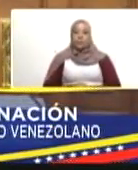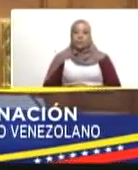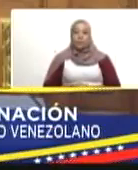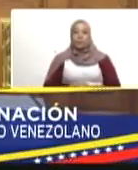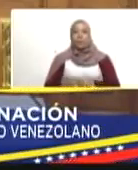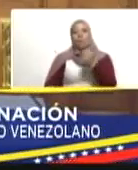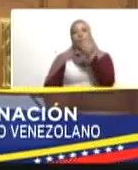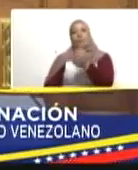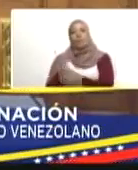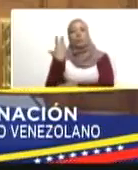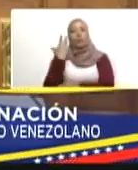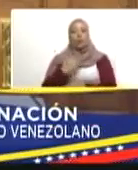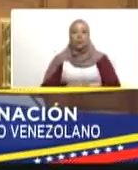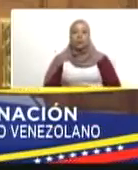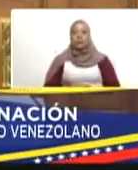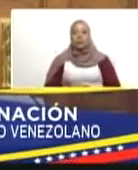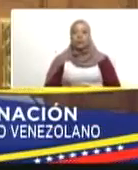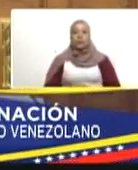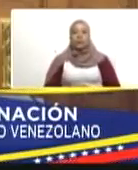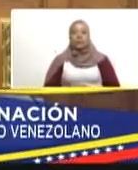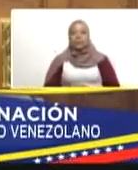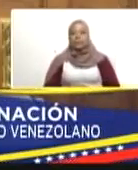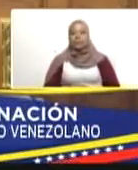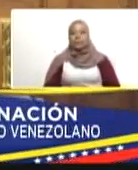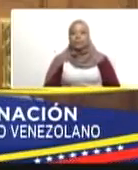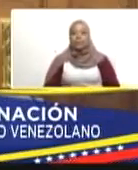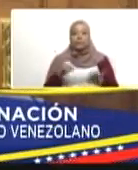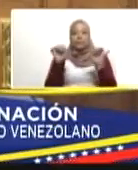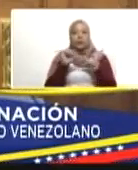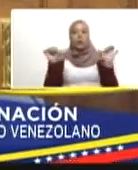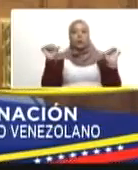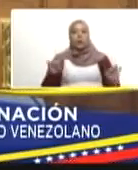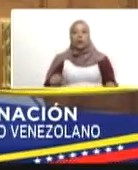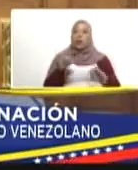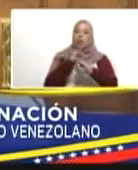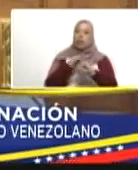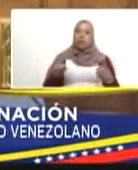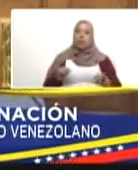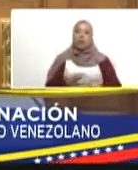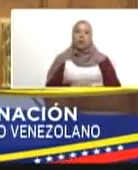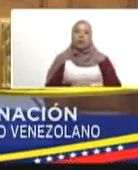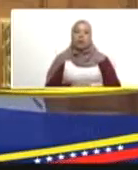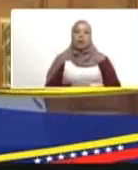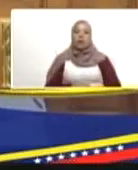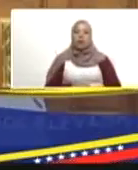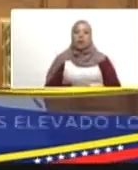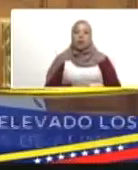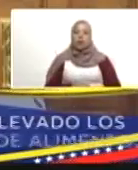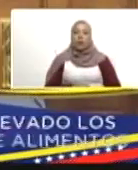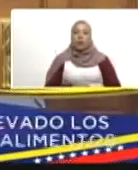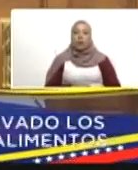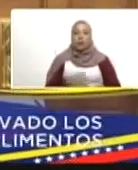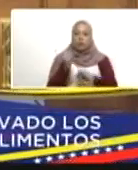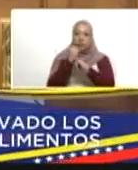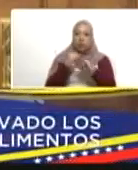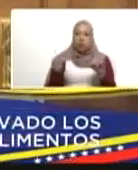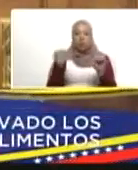lo fundamental de un modelo de independencia de Independencia